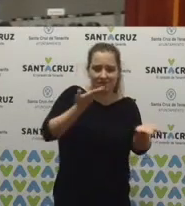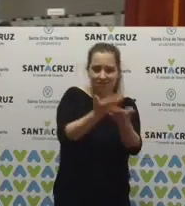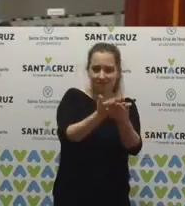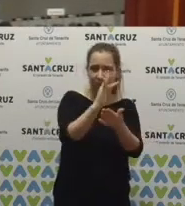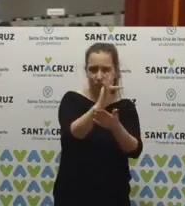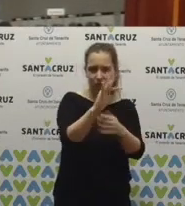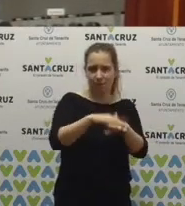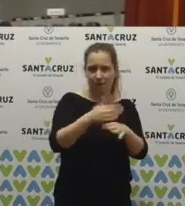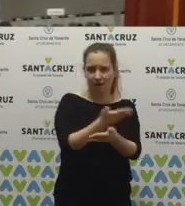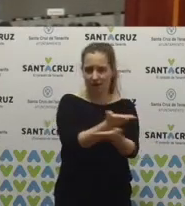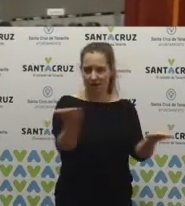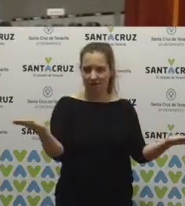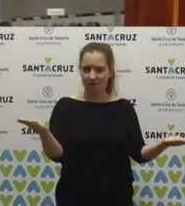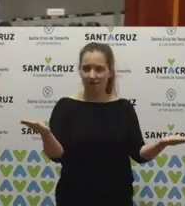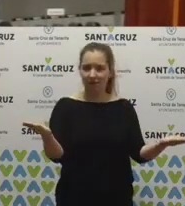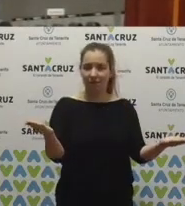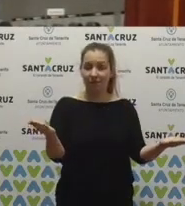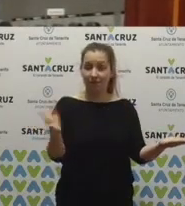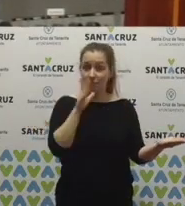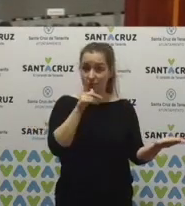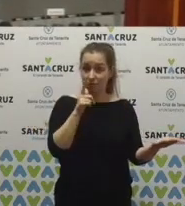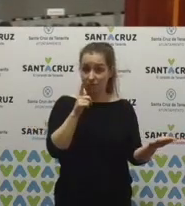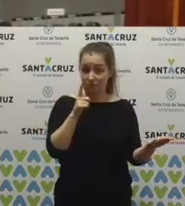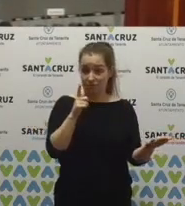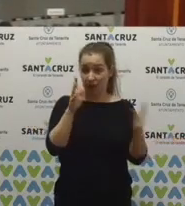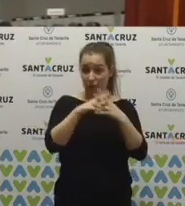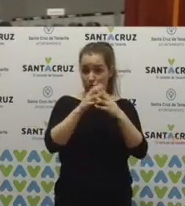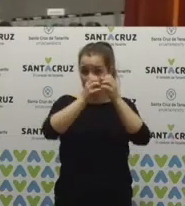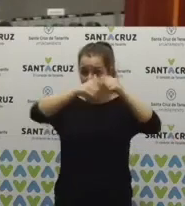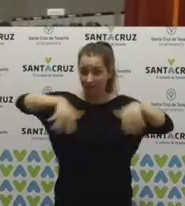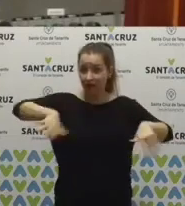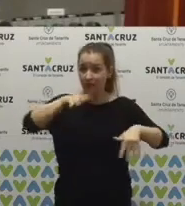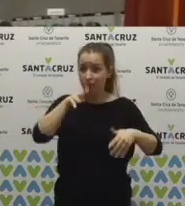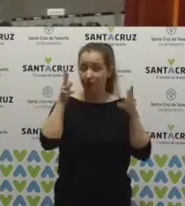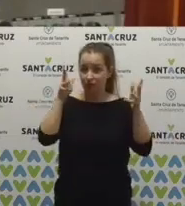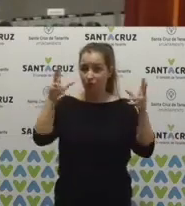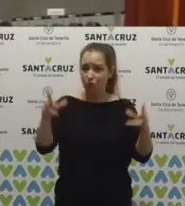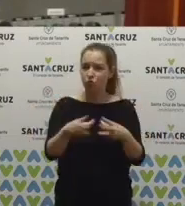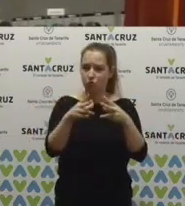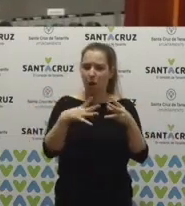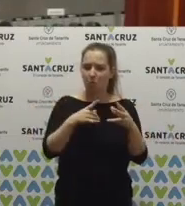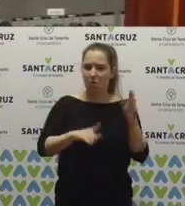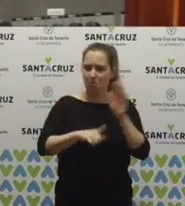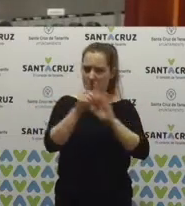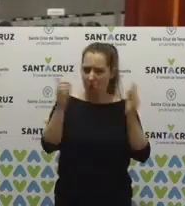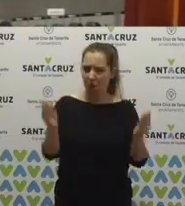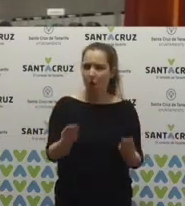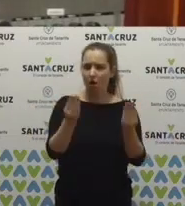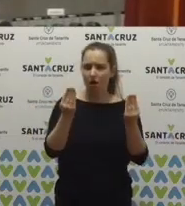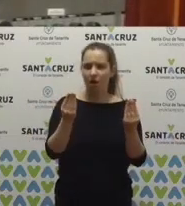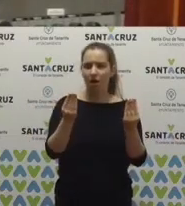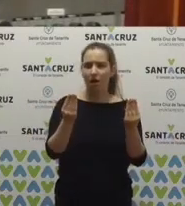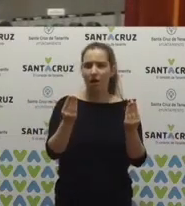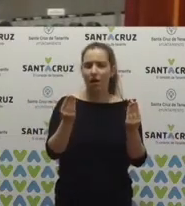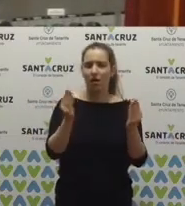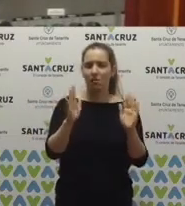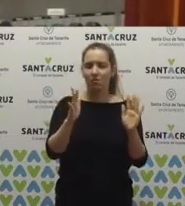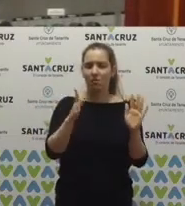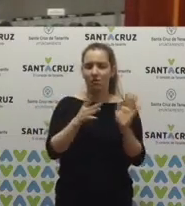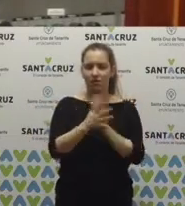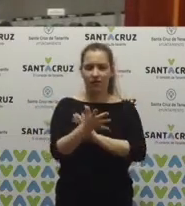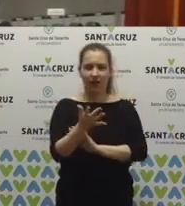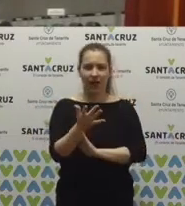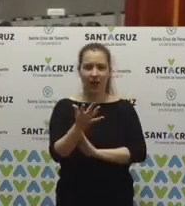sentido como digo la composición actual del consejo social como todas es mejorable pero tampoco va a ser nunca un círculo bolivariano